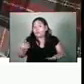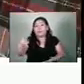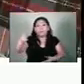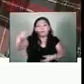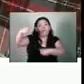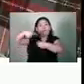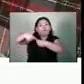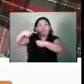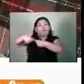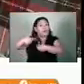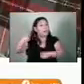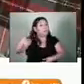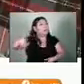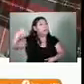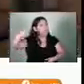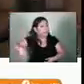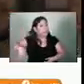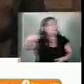del petróleo.